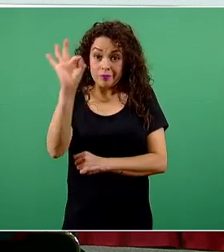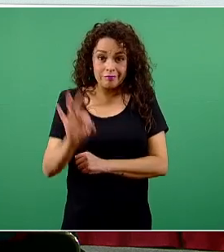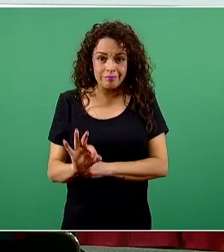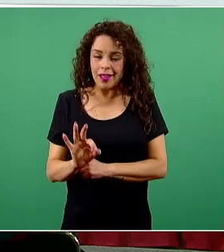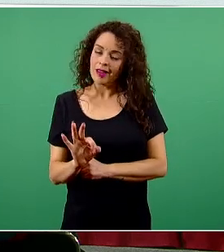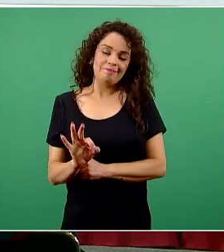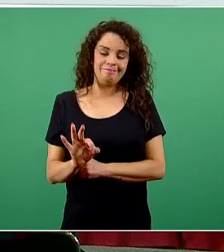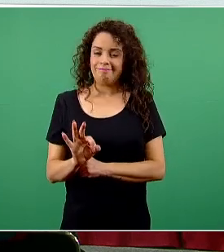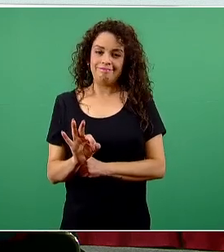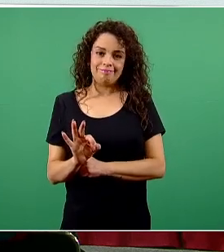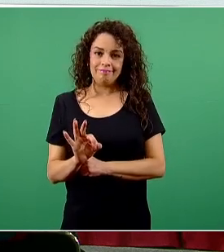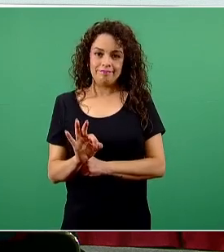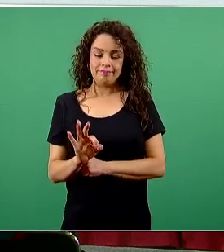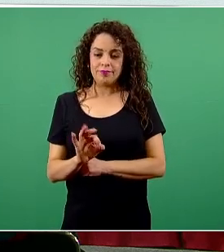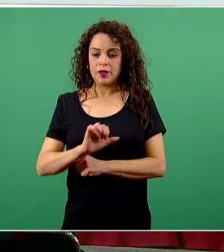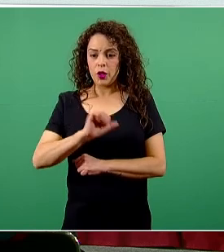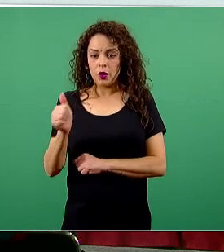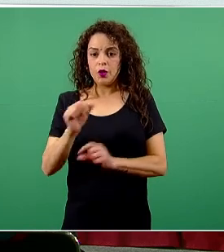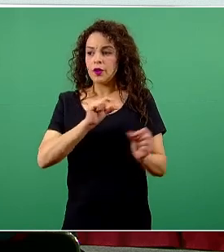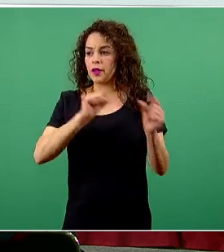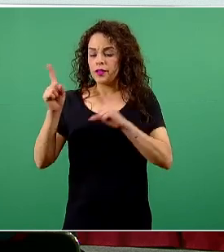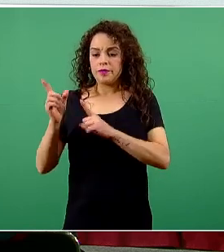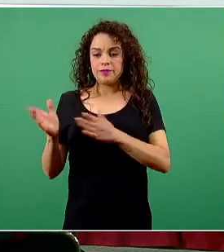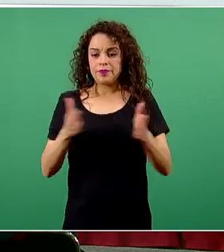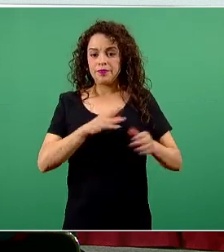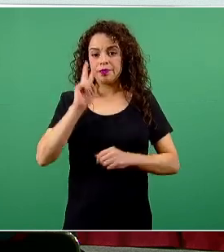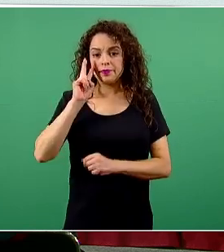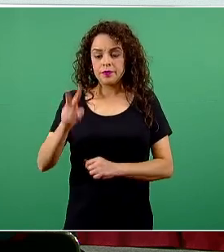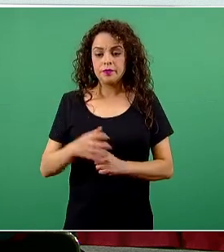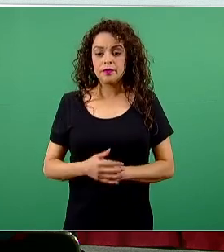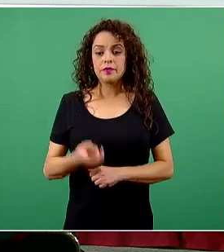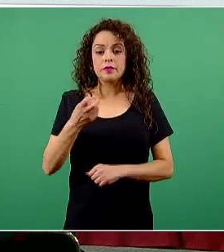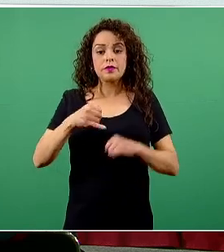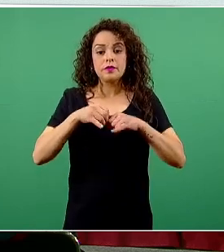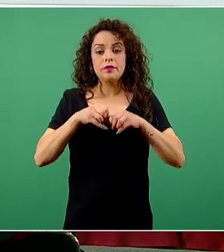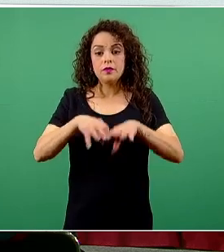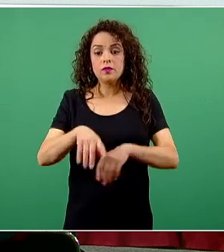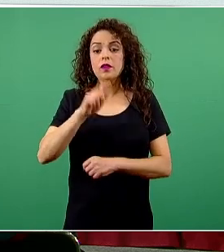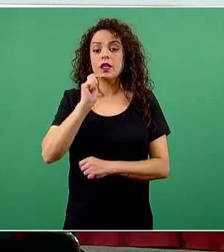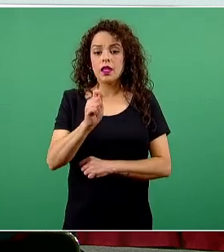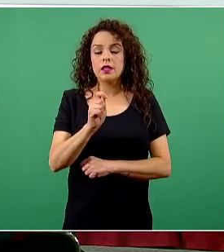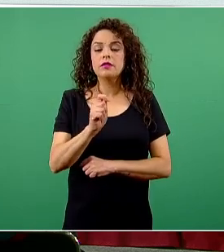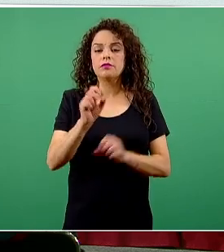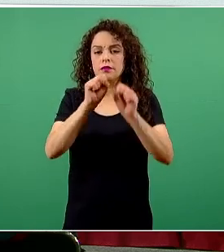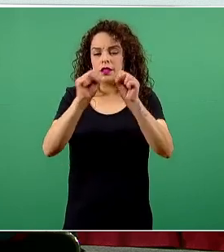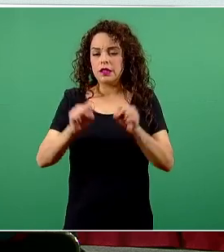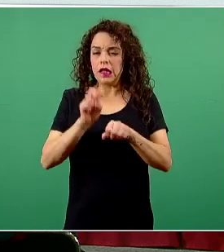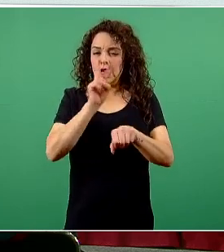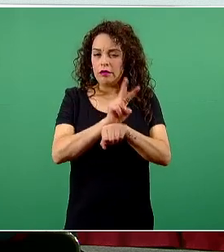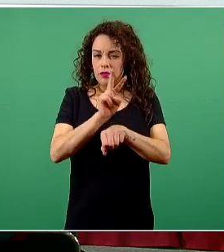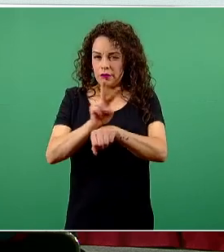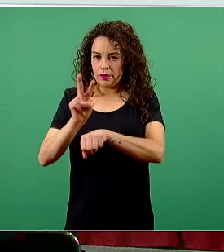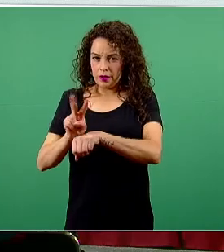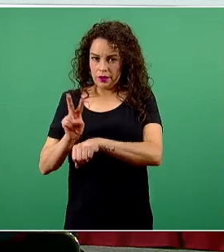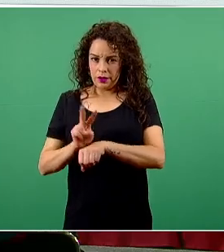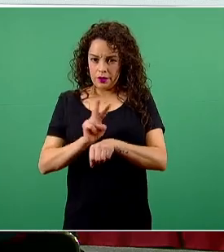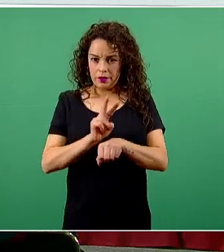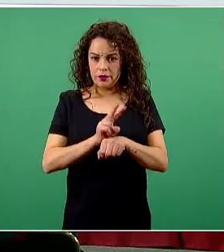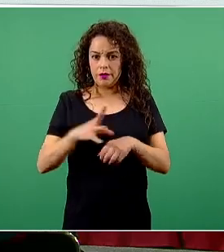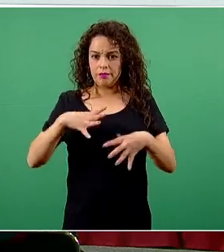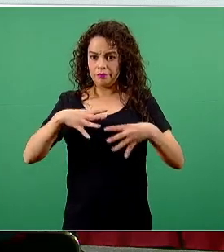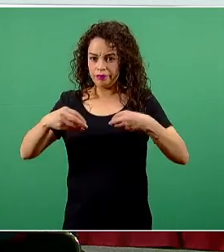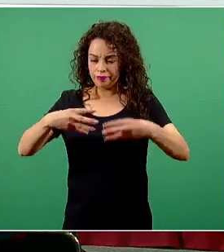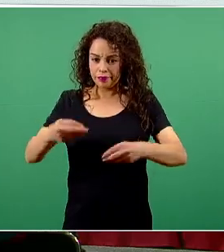favor. Esta información complementa, decíamos, el sistema de vigilancia epidemiológica regular. Si